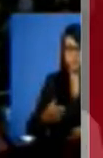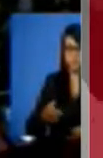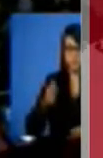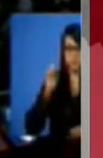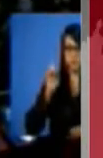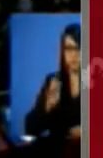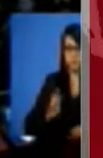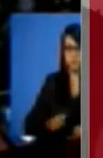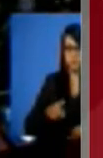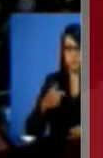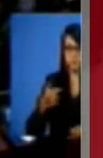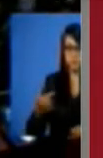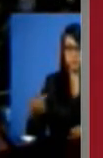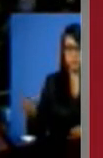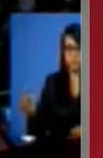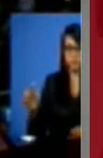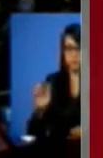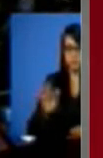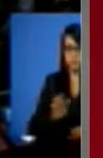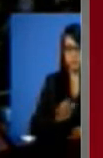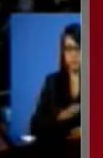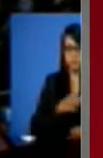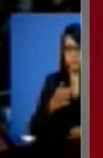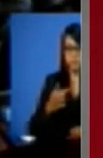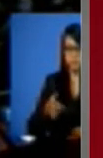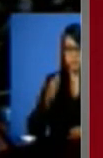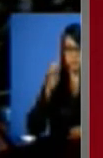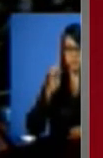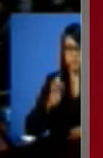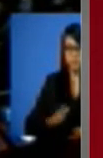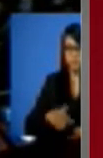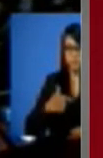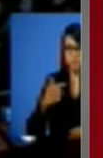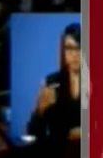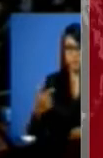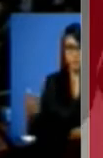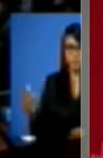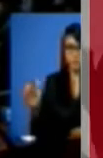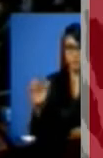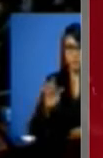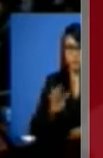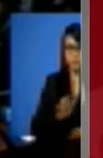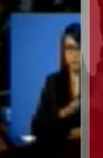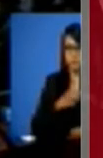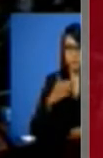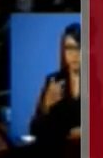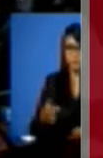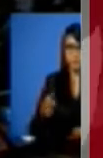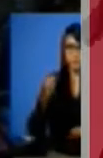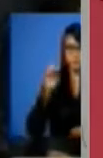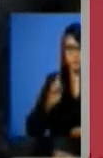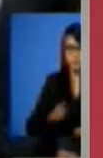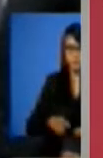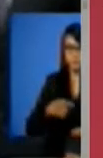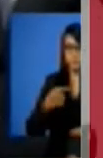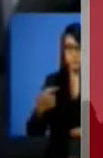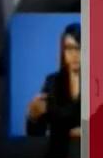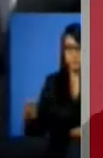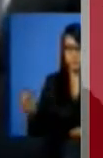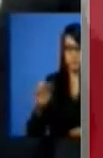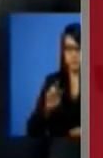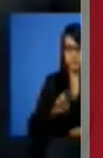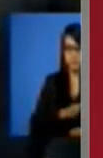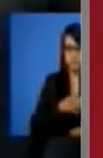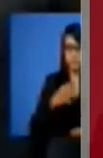importante pues explica más de la mitad del déficit fiscal y representa casi 15 puntos del pib la deuda